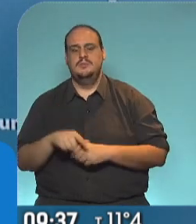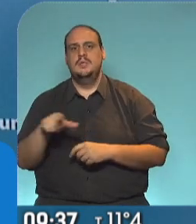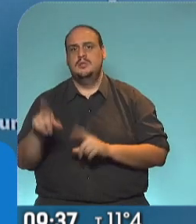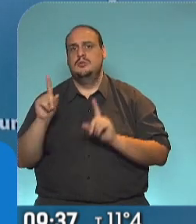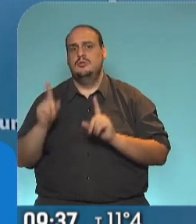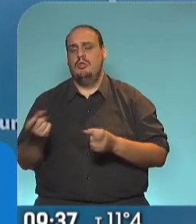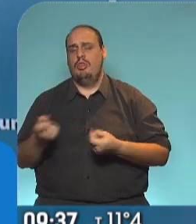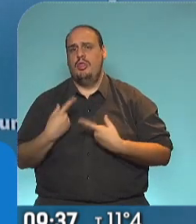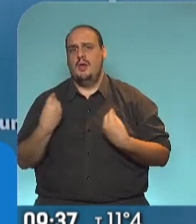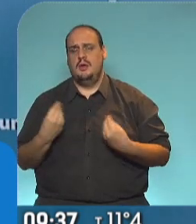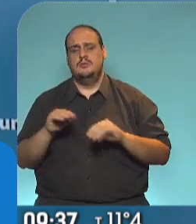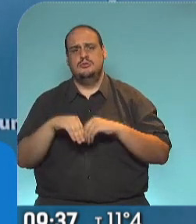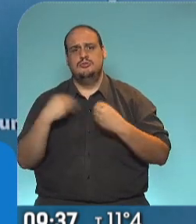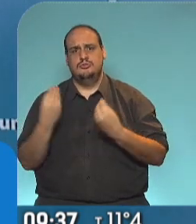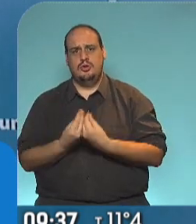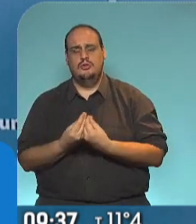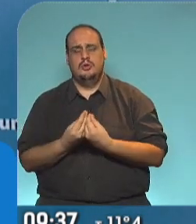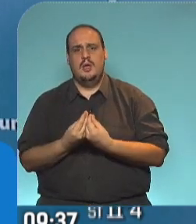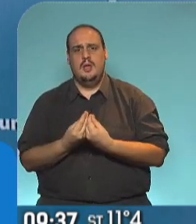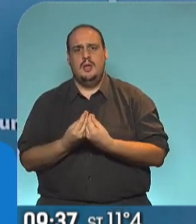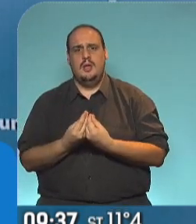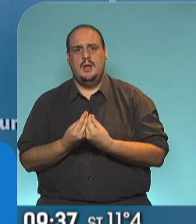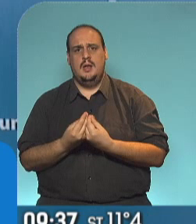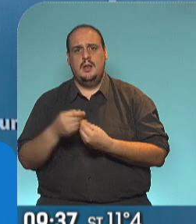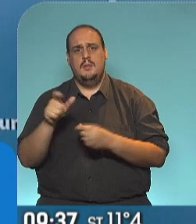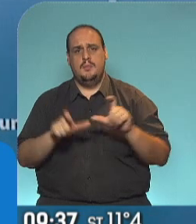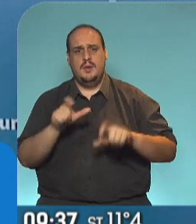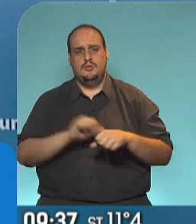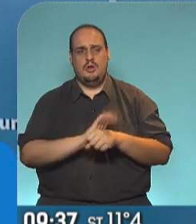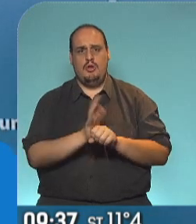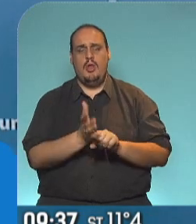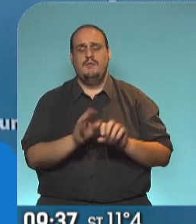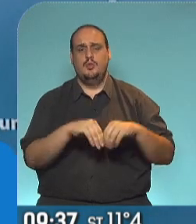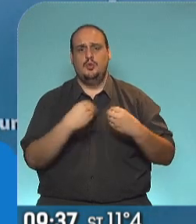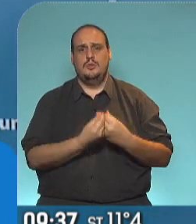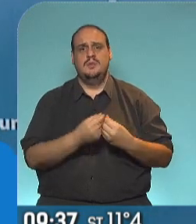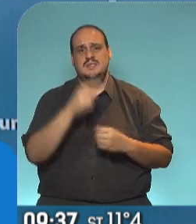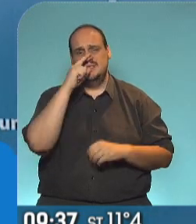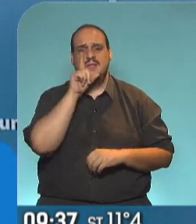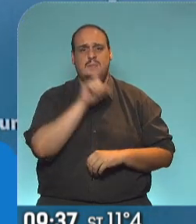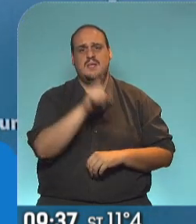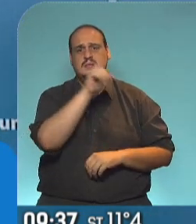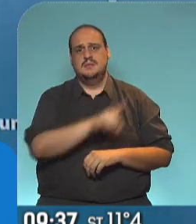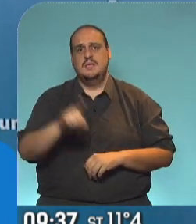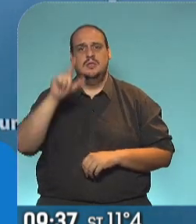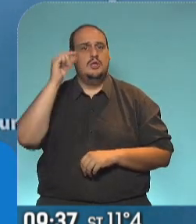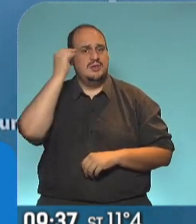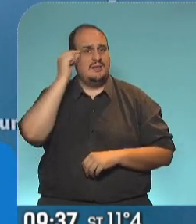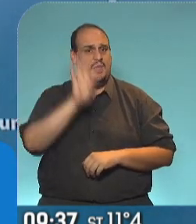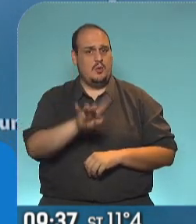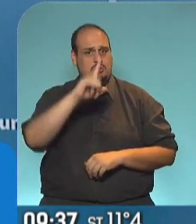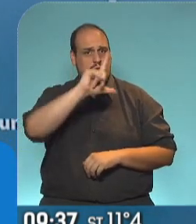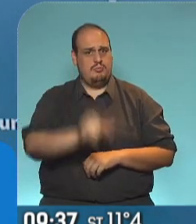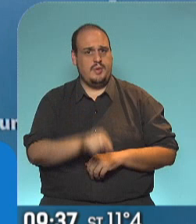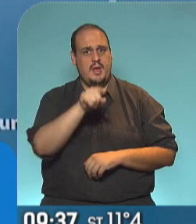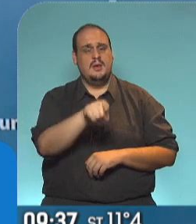lo que nos genera es una cantidad de personas que han padecido la enfermedad total de 7.134 en nuestro país con